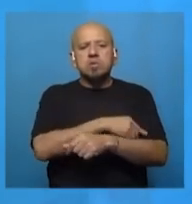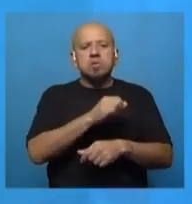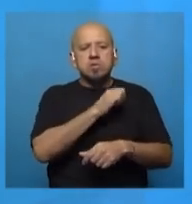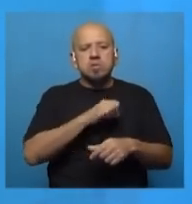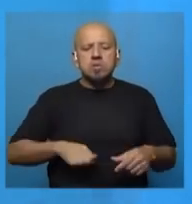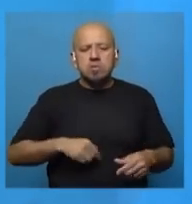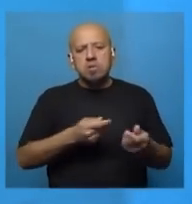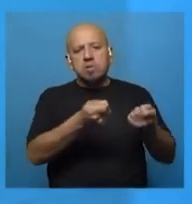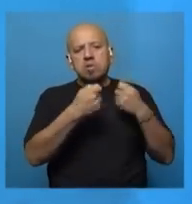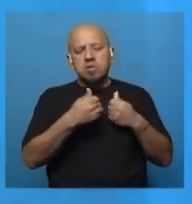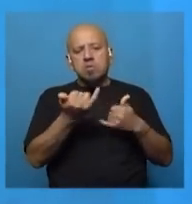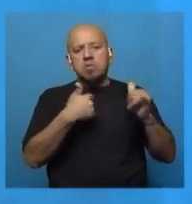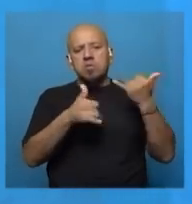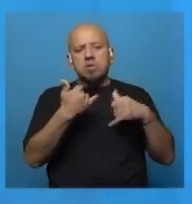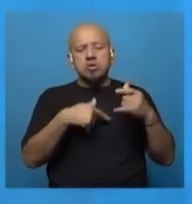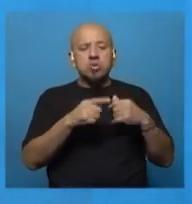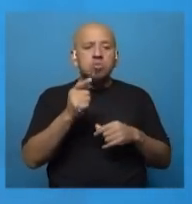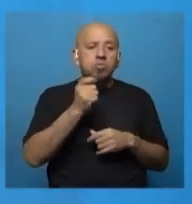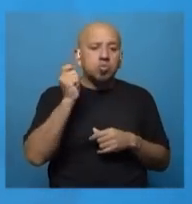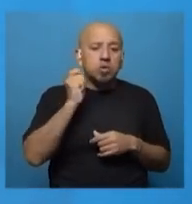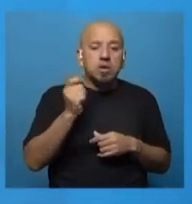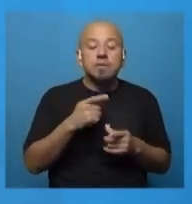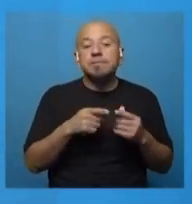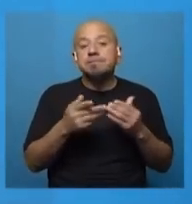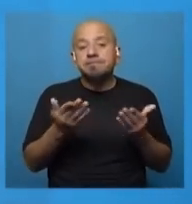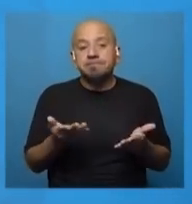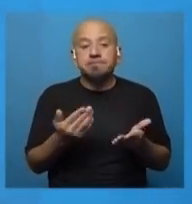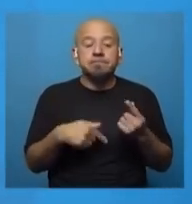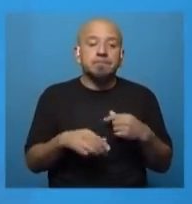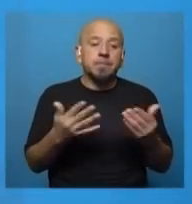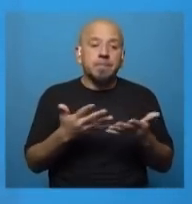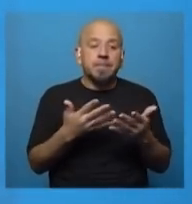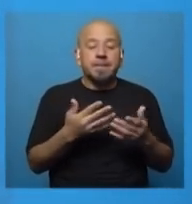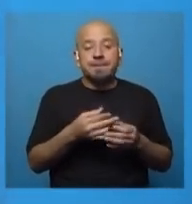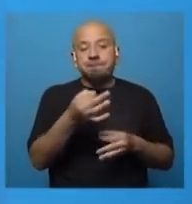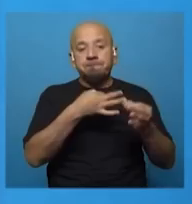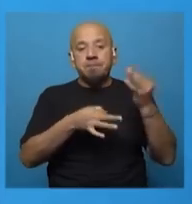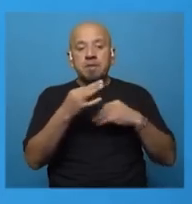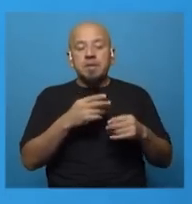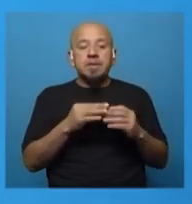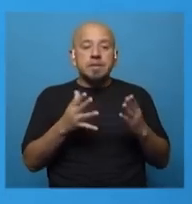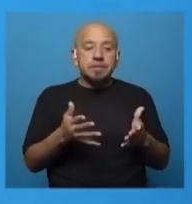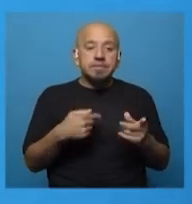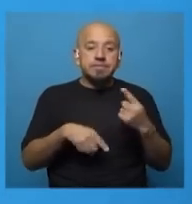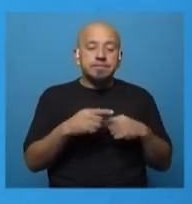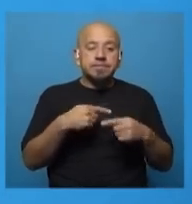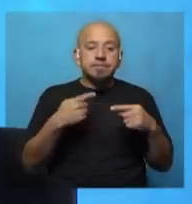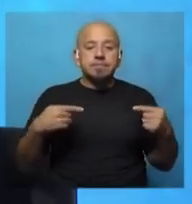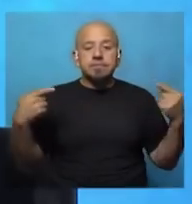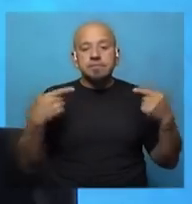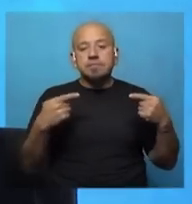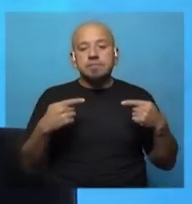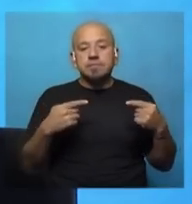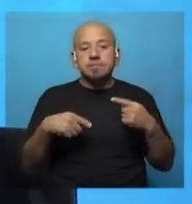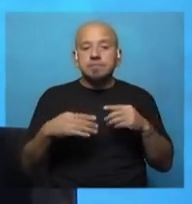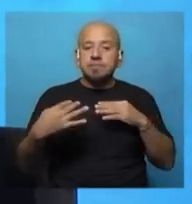le den una información pública una vergüenza pero bueno esa reticencia ahora se explica porque quedan claras todas estas contradicciones queda